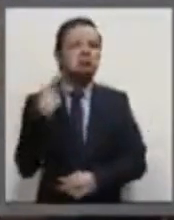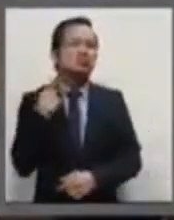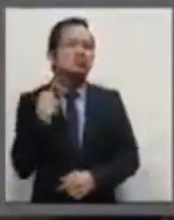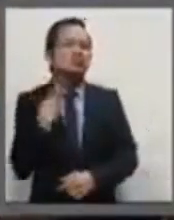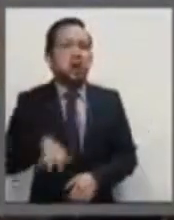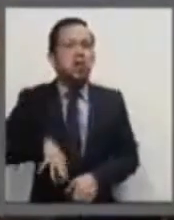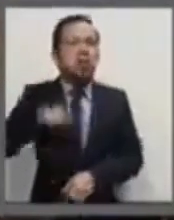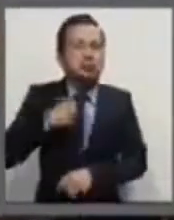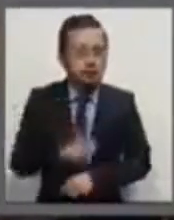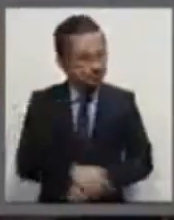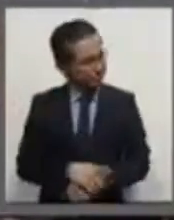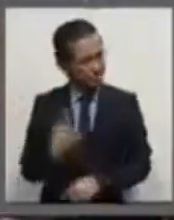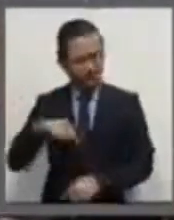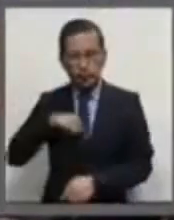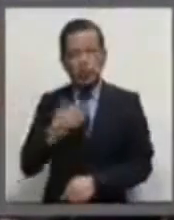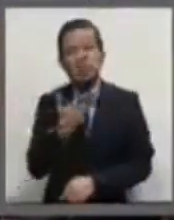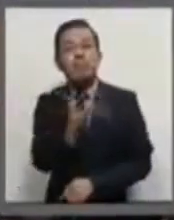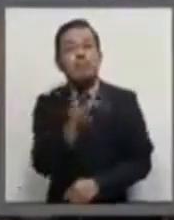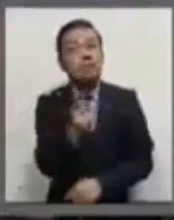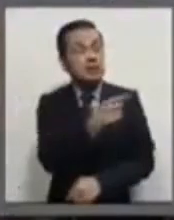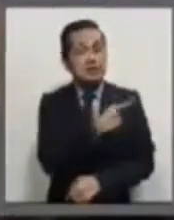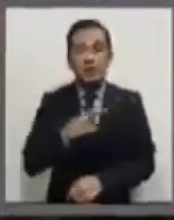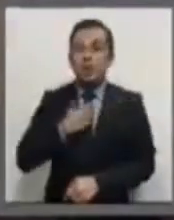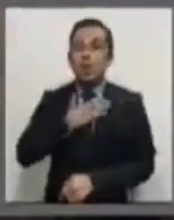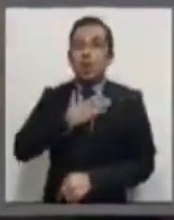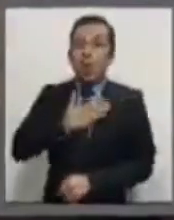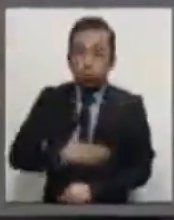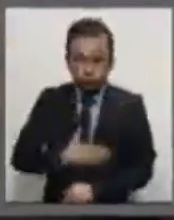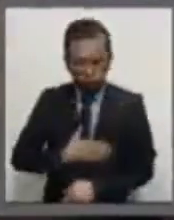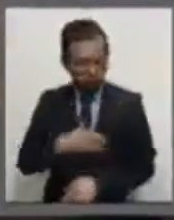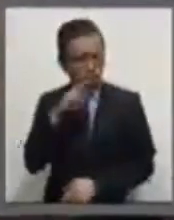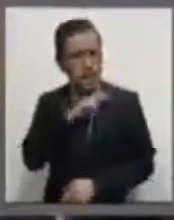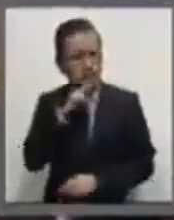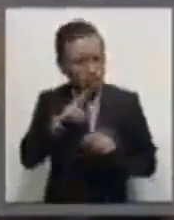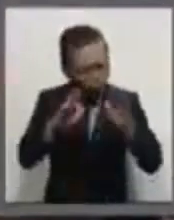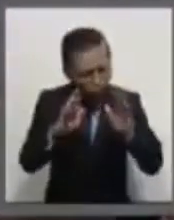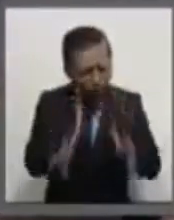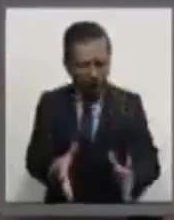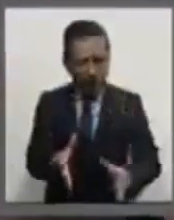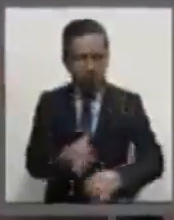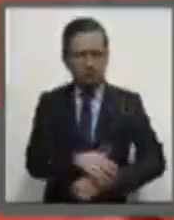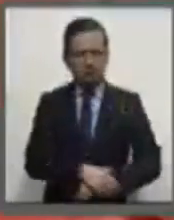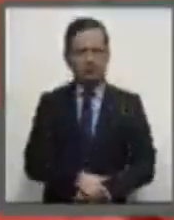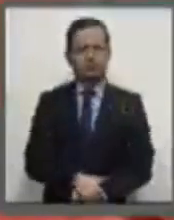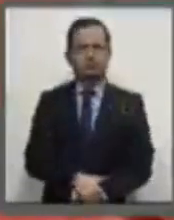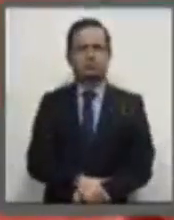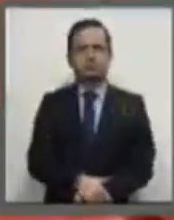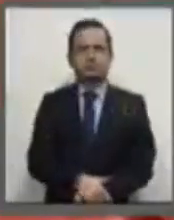Demandamos justicia pronta y ya. Muchas gracias. Muchas gracias.